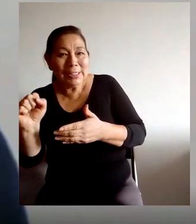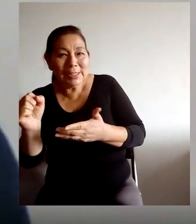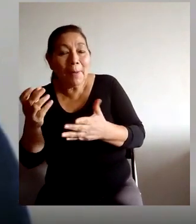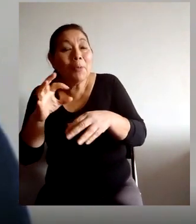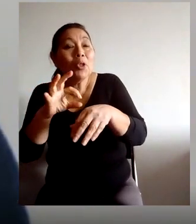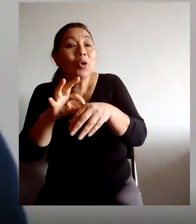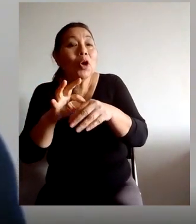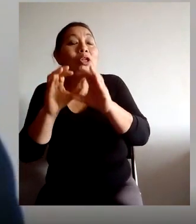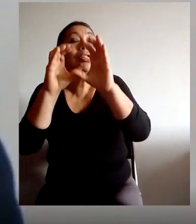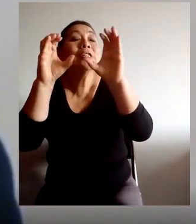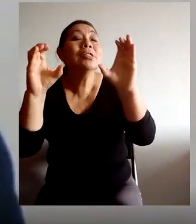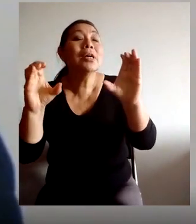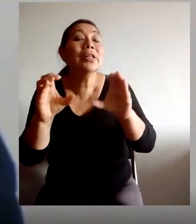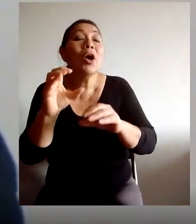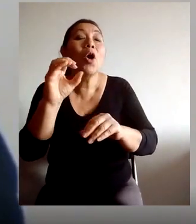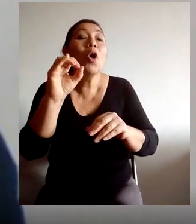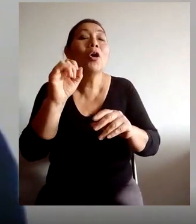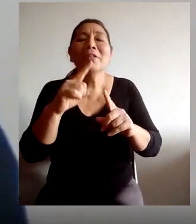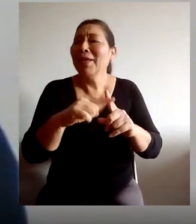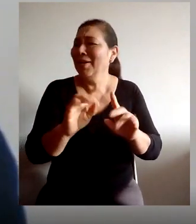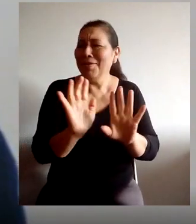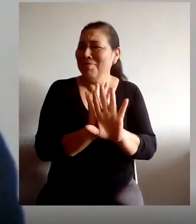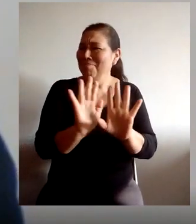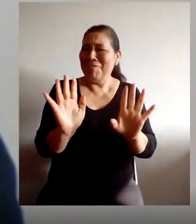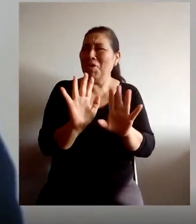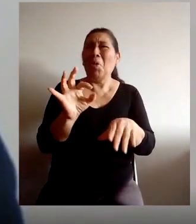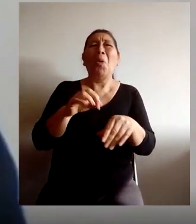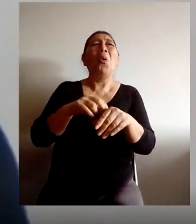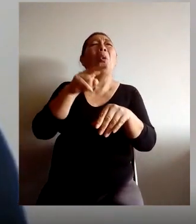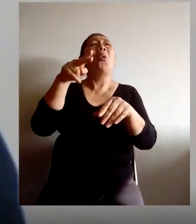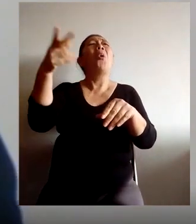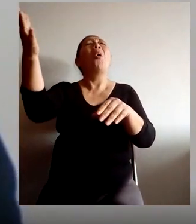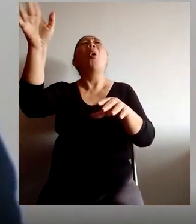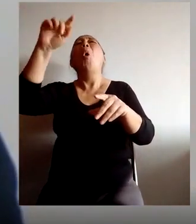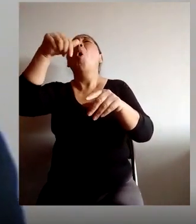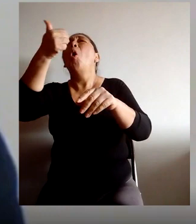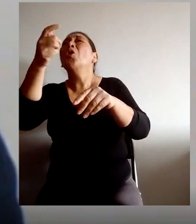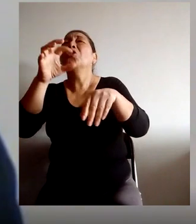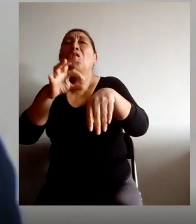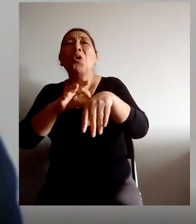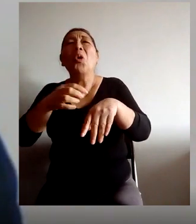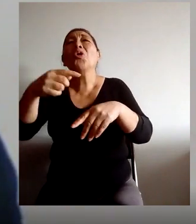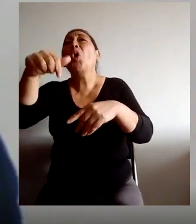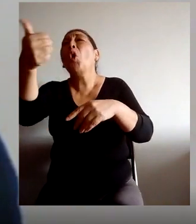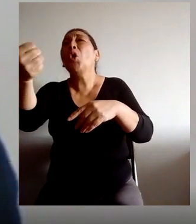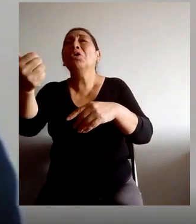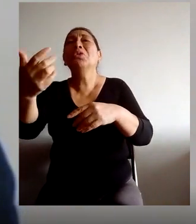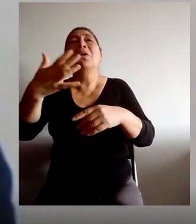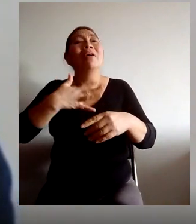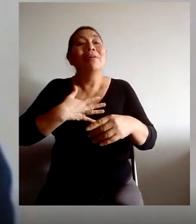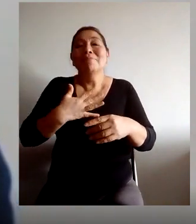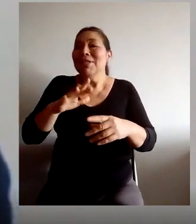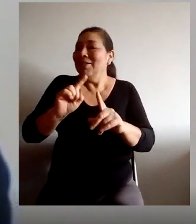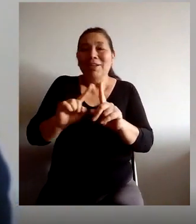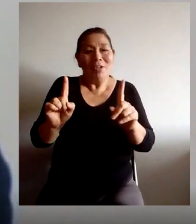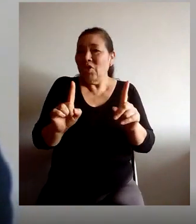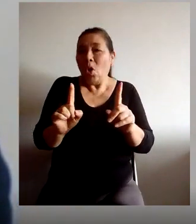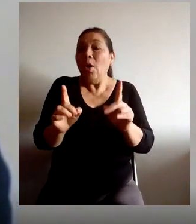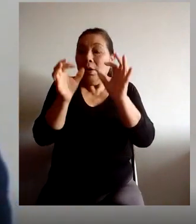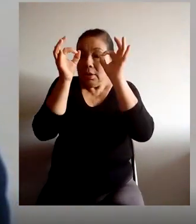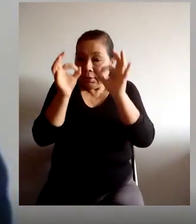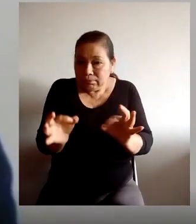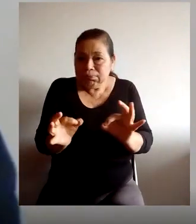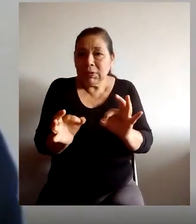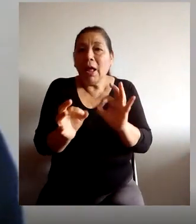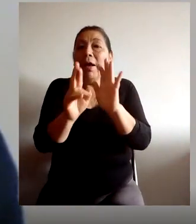basta que sea un médico radiólogo, sino que tiene que cumplir con ese requisito ulterior, y así lo ha establecido el Ministerio